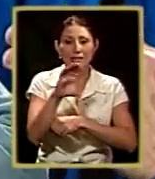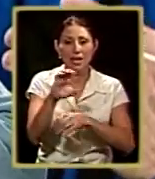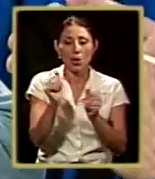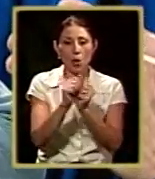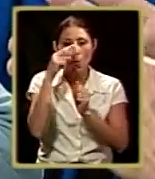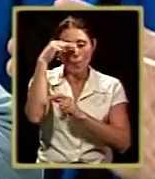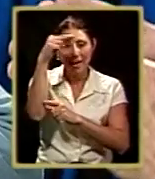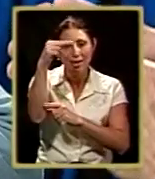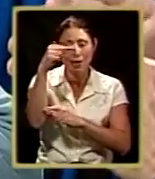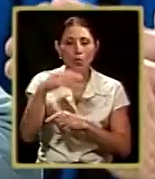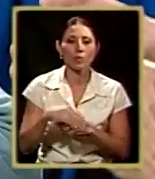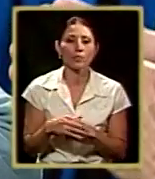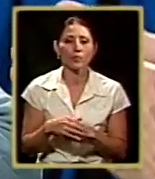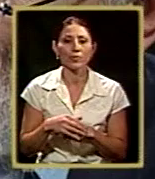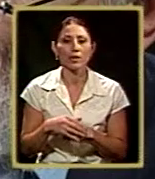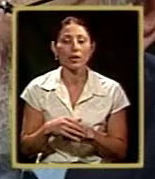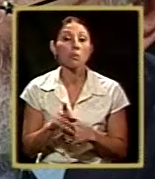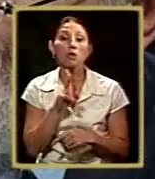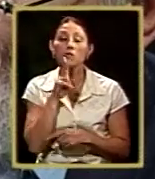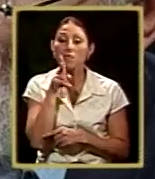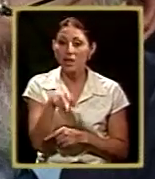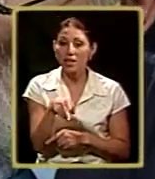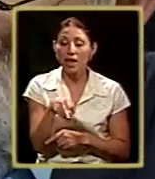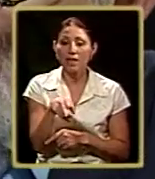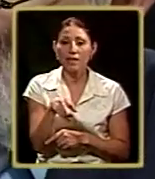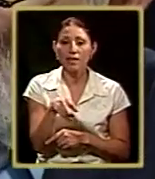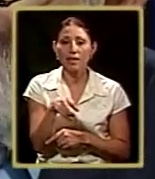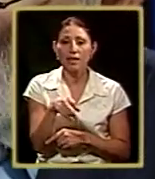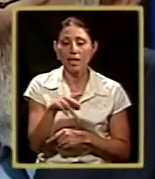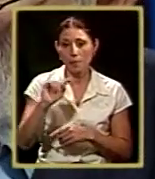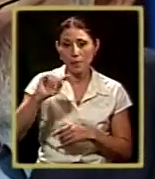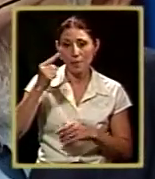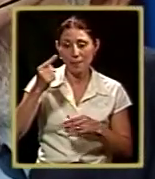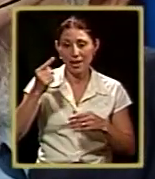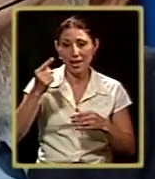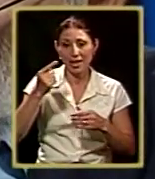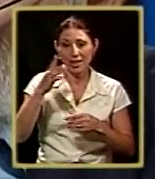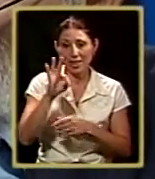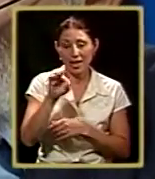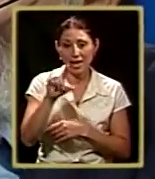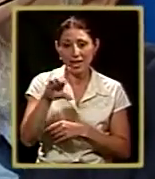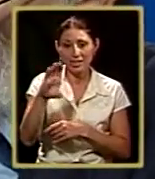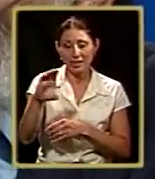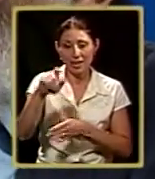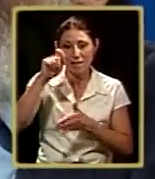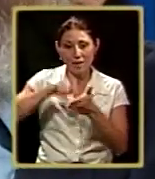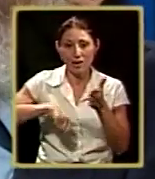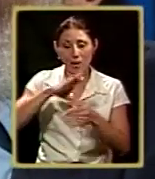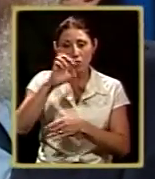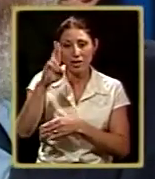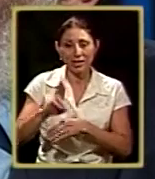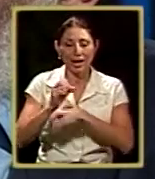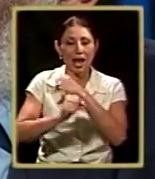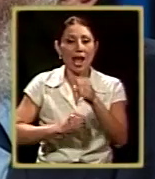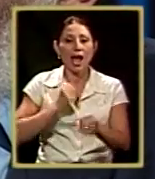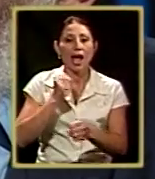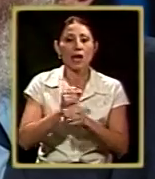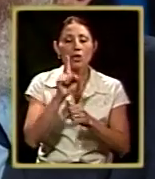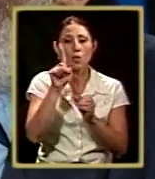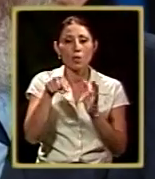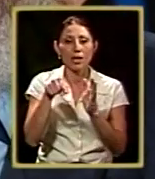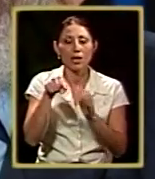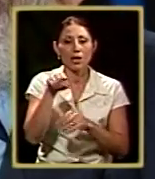en realidad ese tratado, es decir, el primer tratado que Costa Rica firma es en el 62, cuando se une al